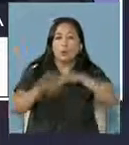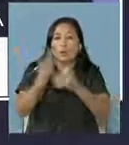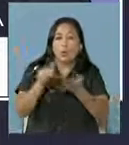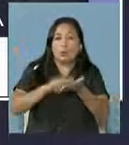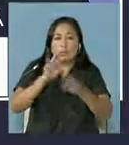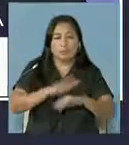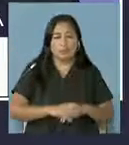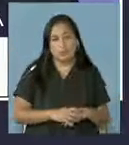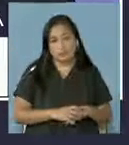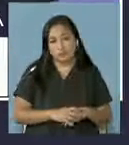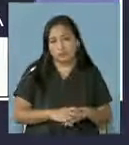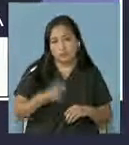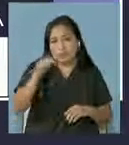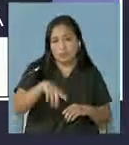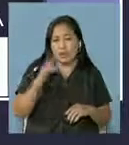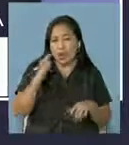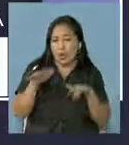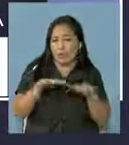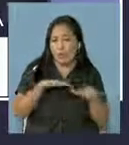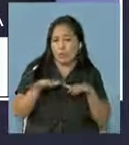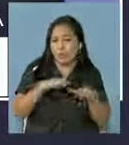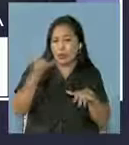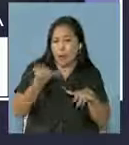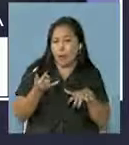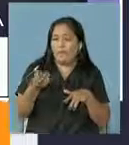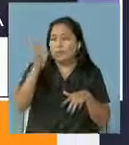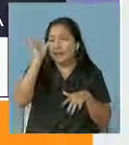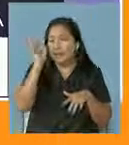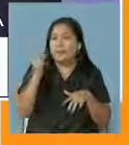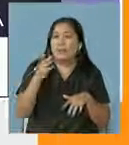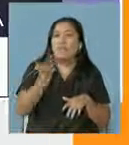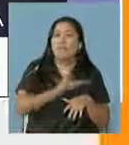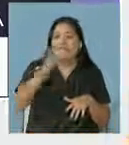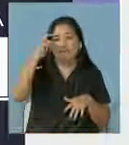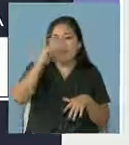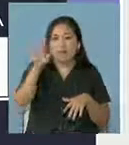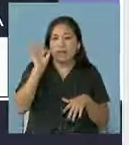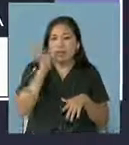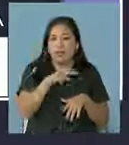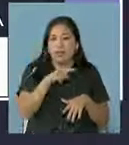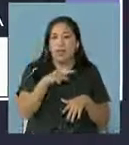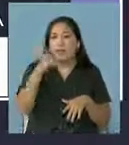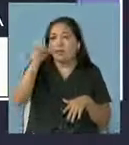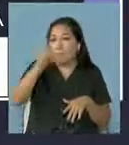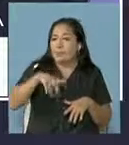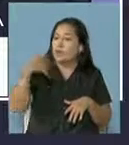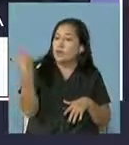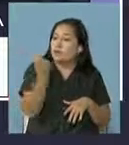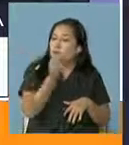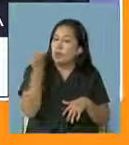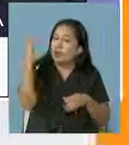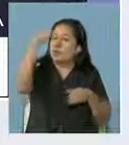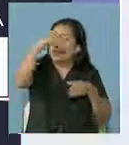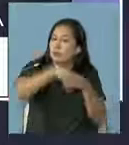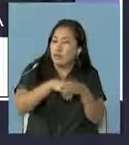ahora dentro de lo que se ha movido Este mercado sabemos que ferrocarril oeste tiene una persona importante dentro